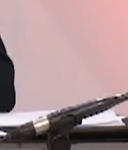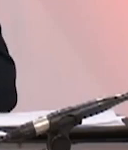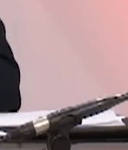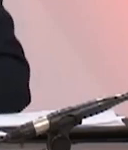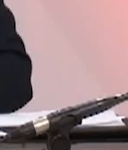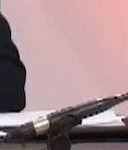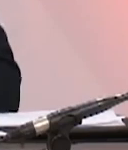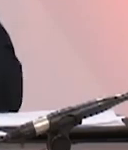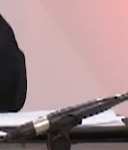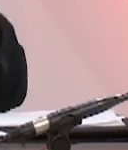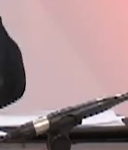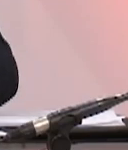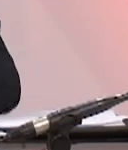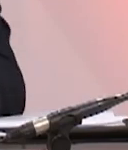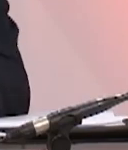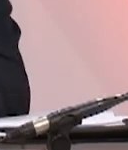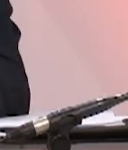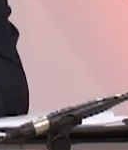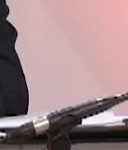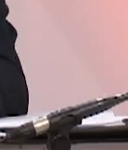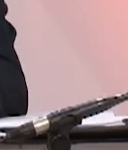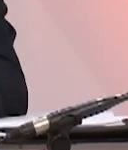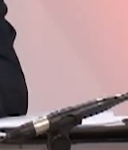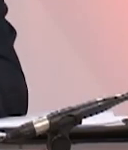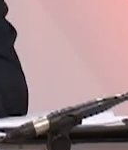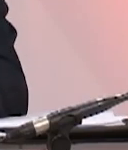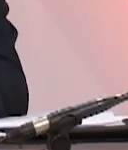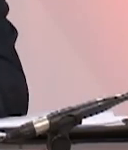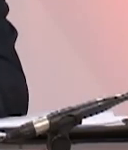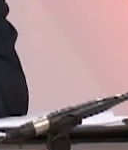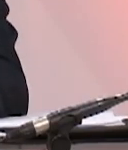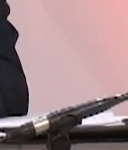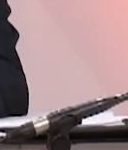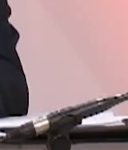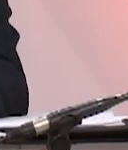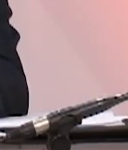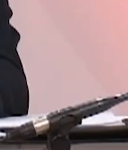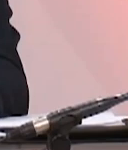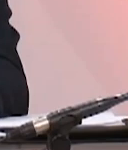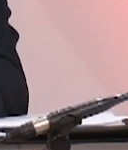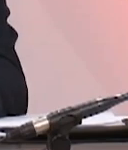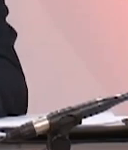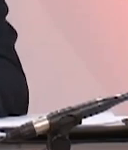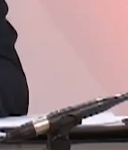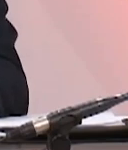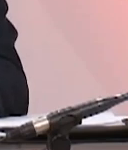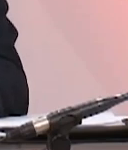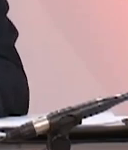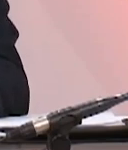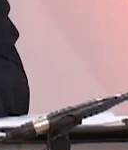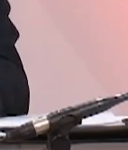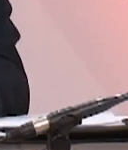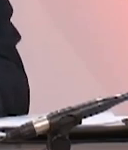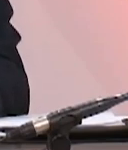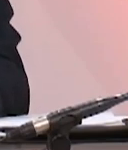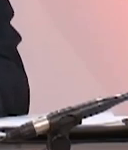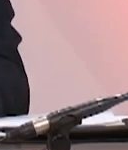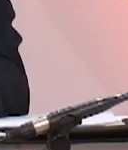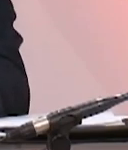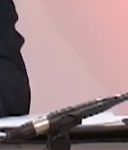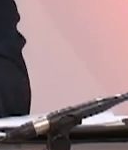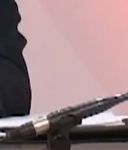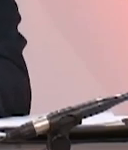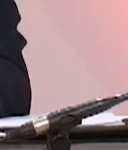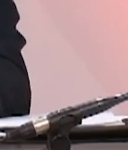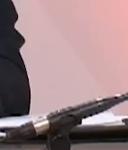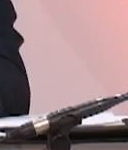Bueno hay temas que nos quedan y no se nos va acabando el tiempo no hay preguntas que tienen que ver Quiñones